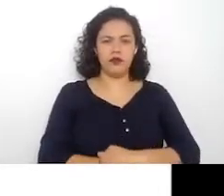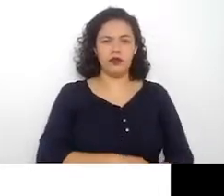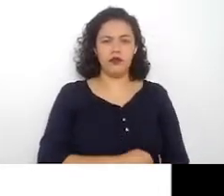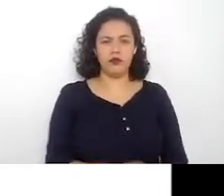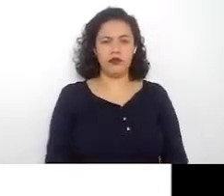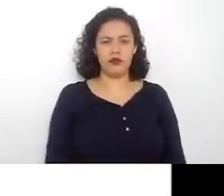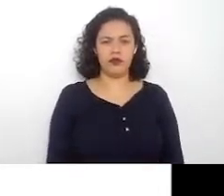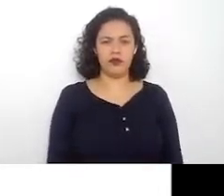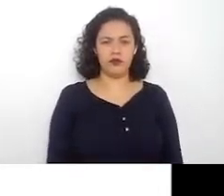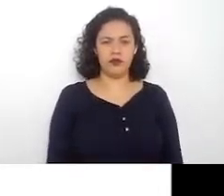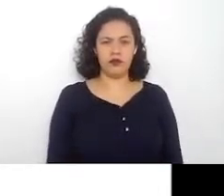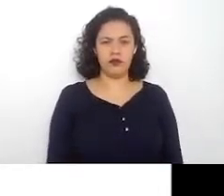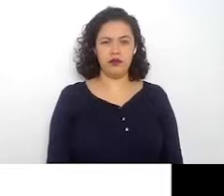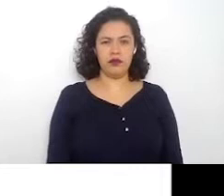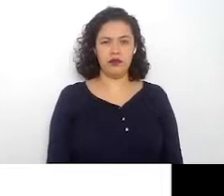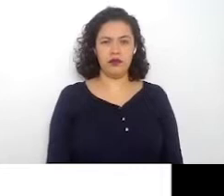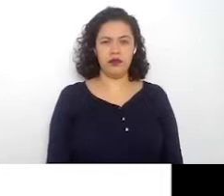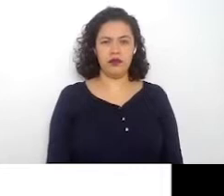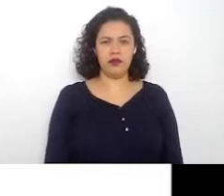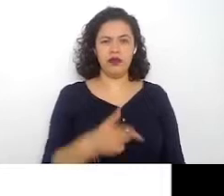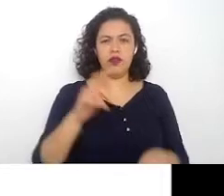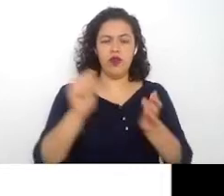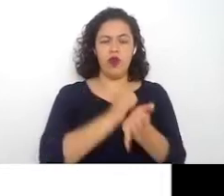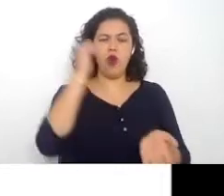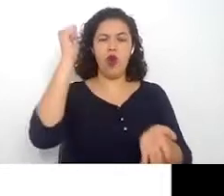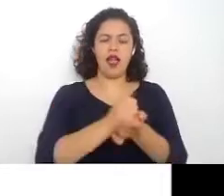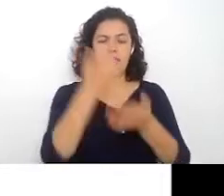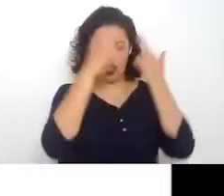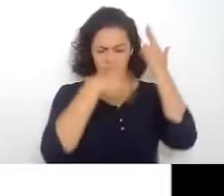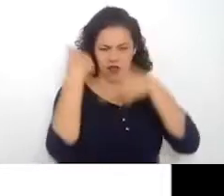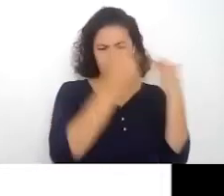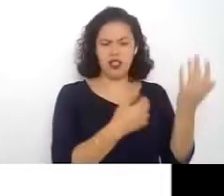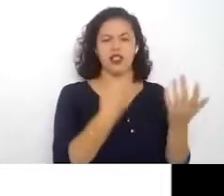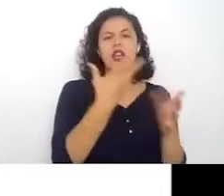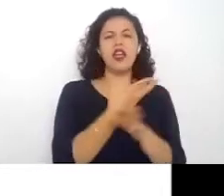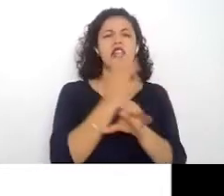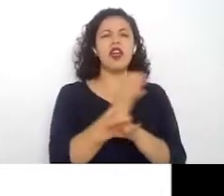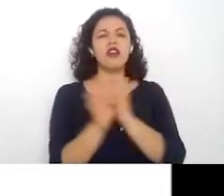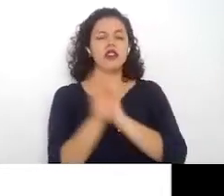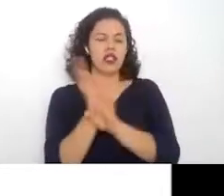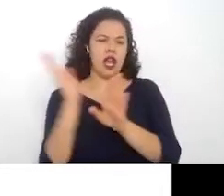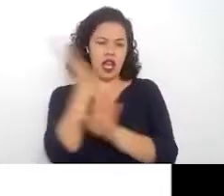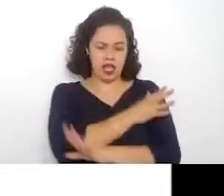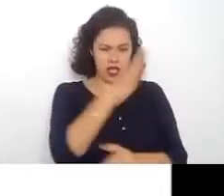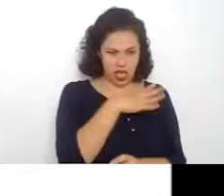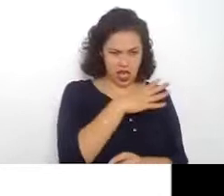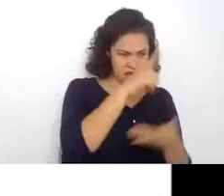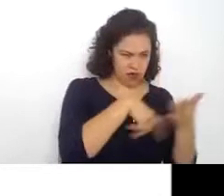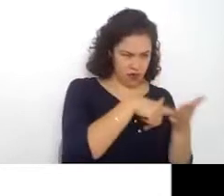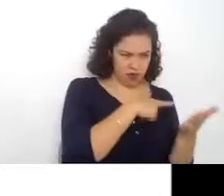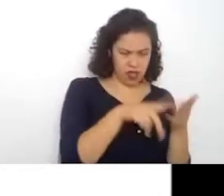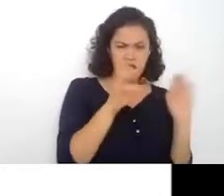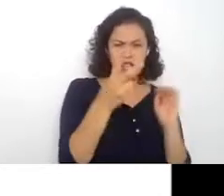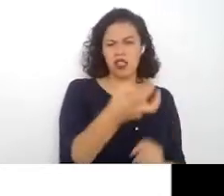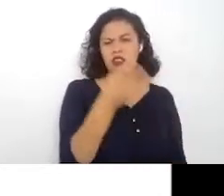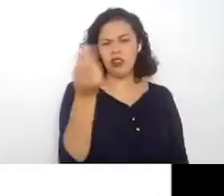bueno, les revisan el acta y les quitan muchísimo de lo que tenían anteriormente. No es necesario, ¿sí?